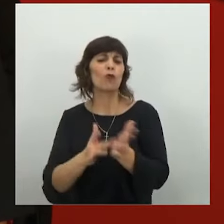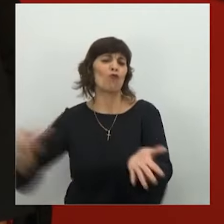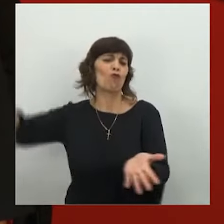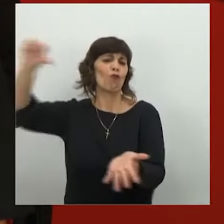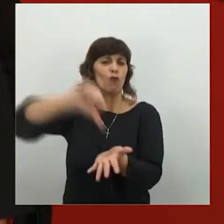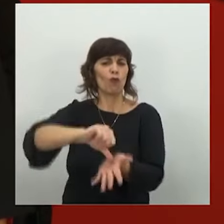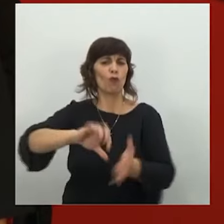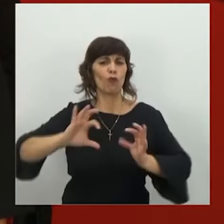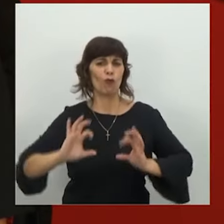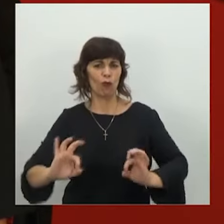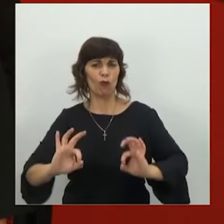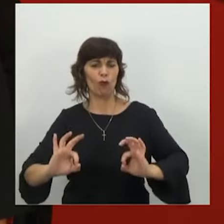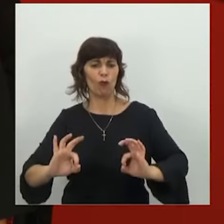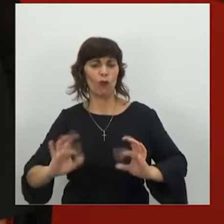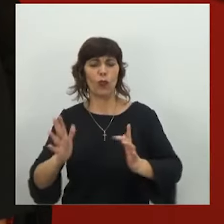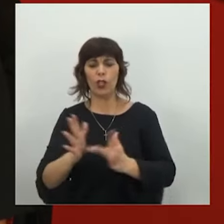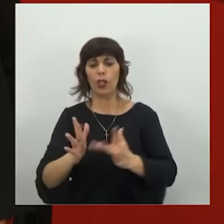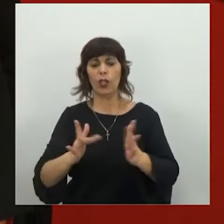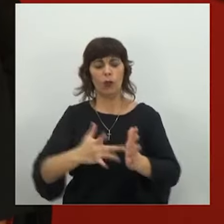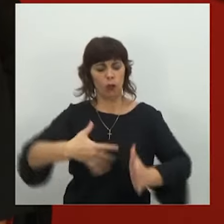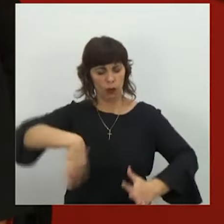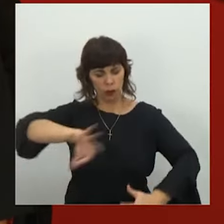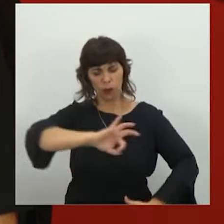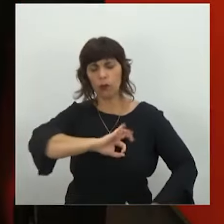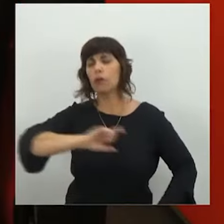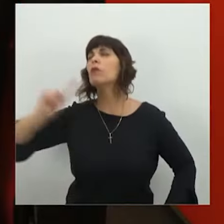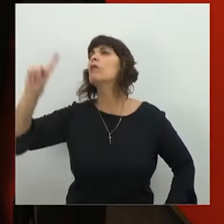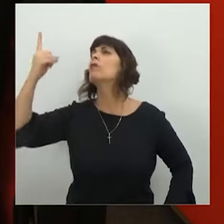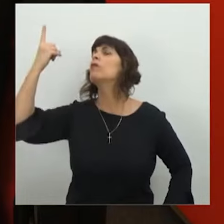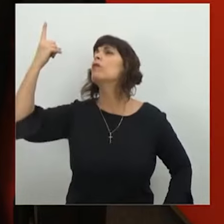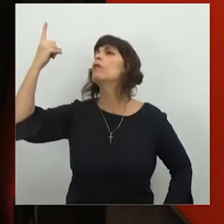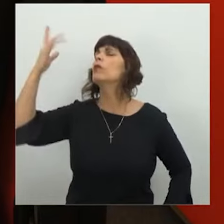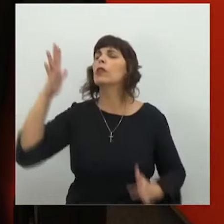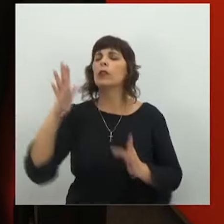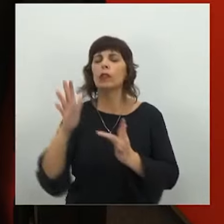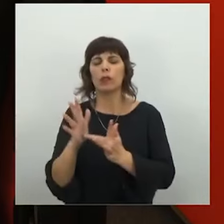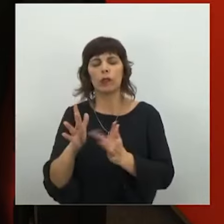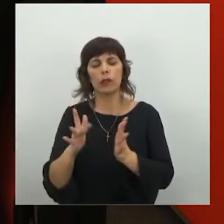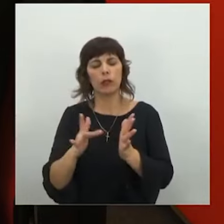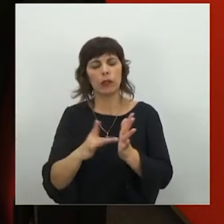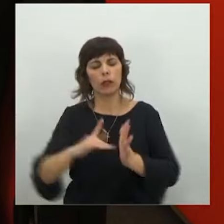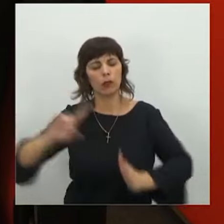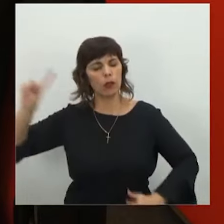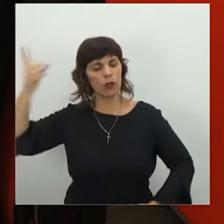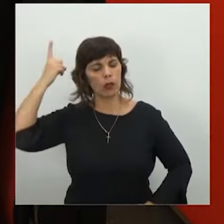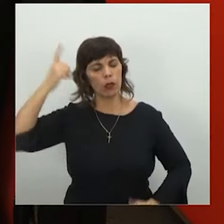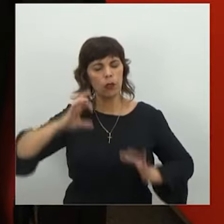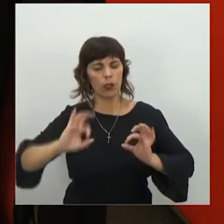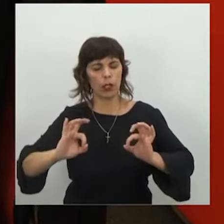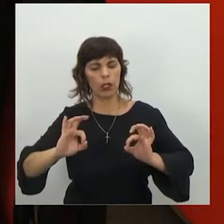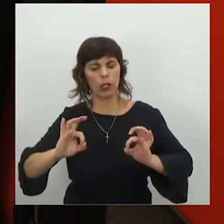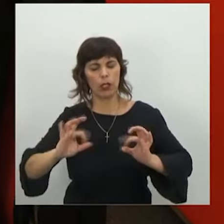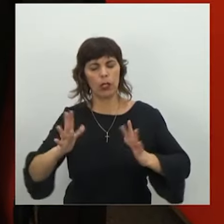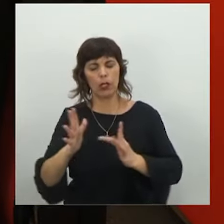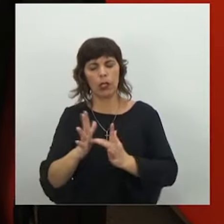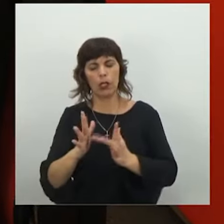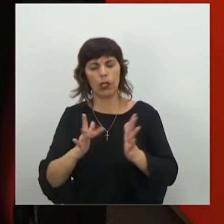Jesucristo, Él es el Señor. Jesucristo, Él es Dios.